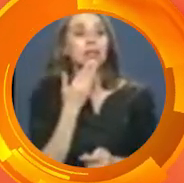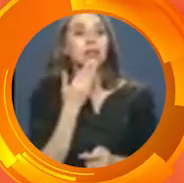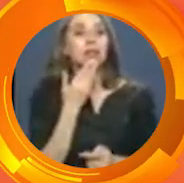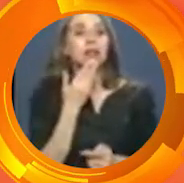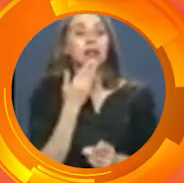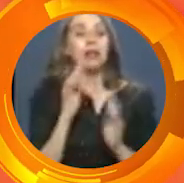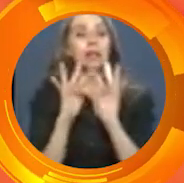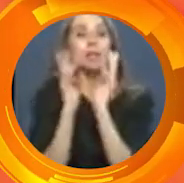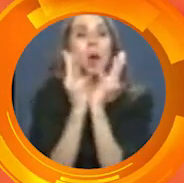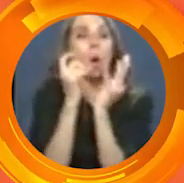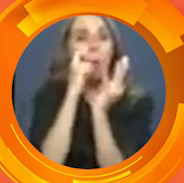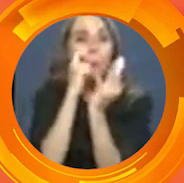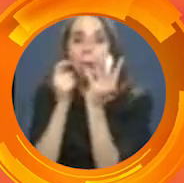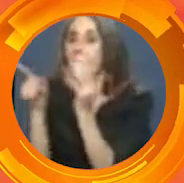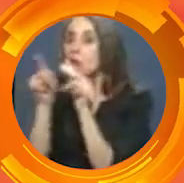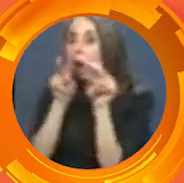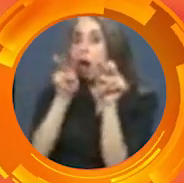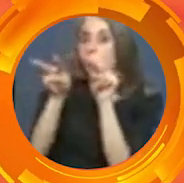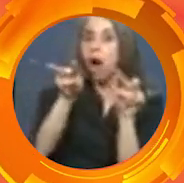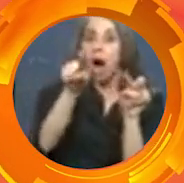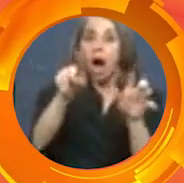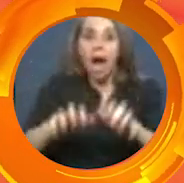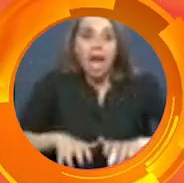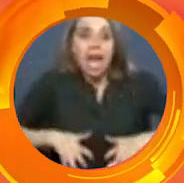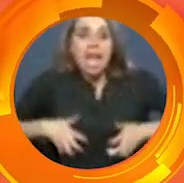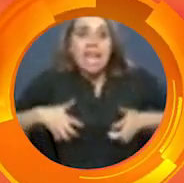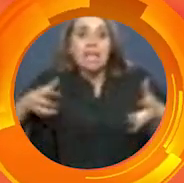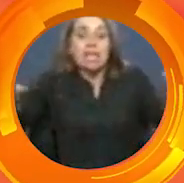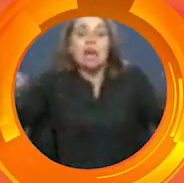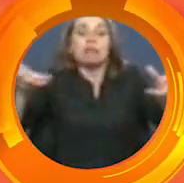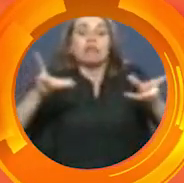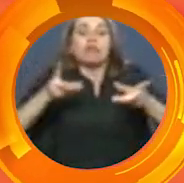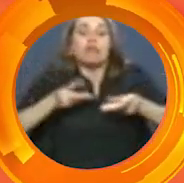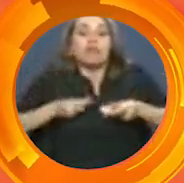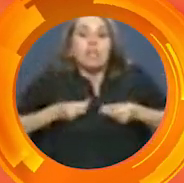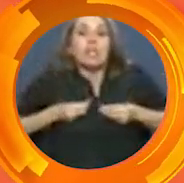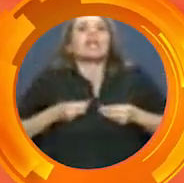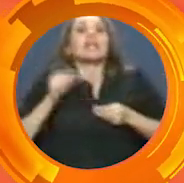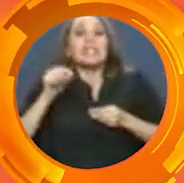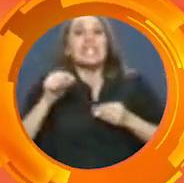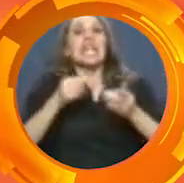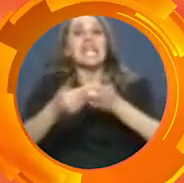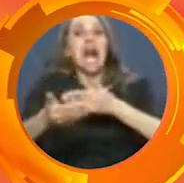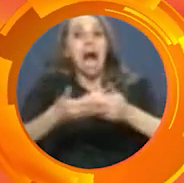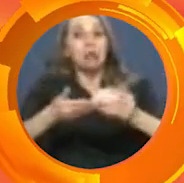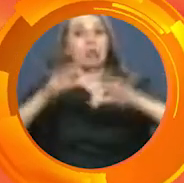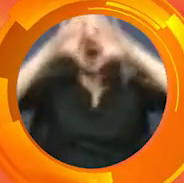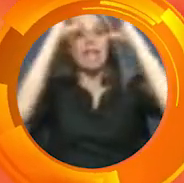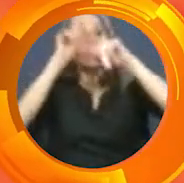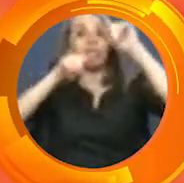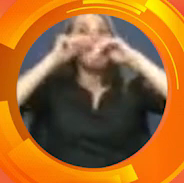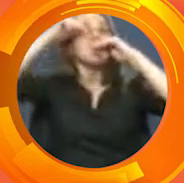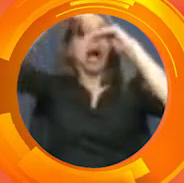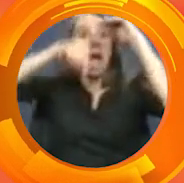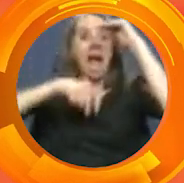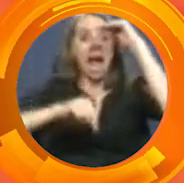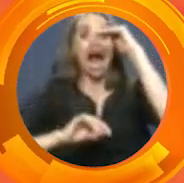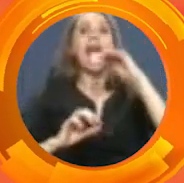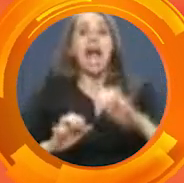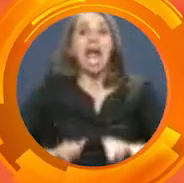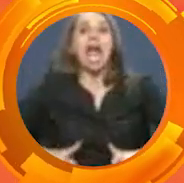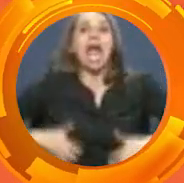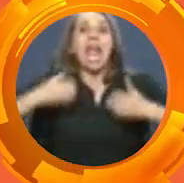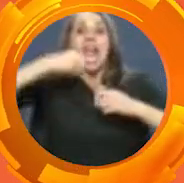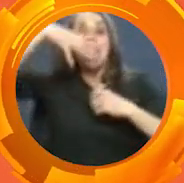energía humana. Si bien la energía de la tierra, la energía de la naturaleza es interesante, ¿cómo no va a ser interesante